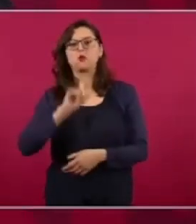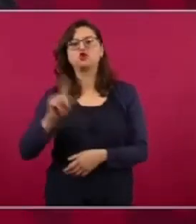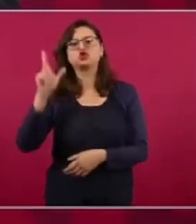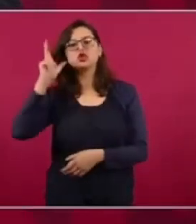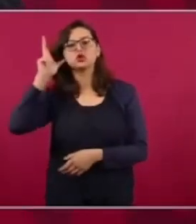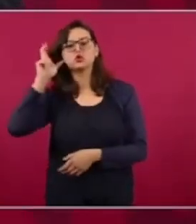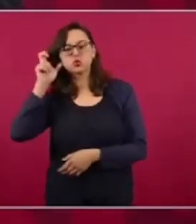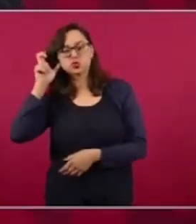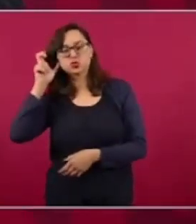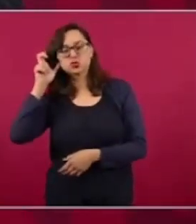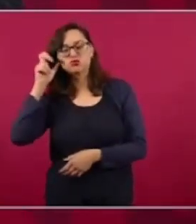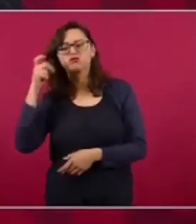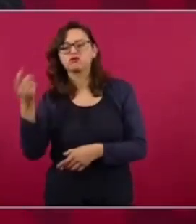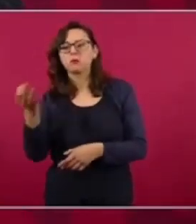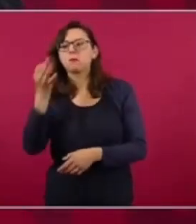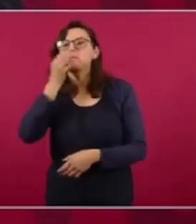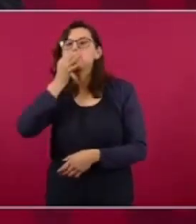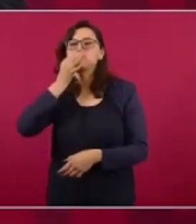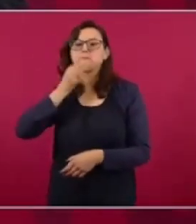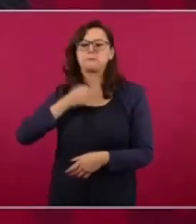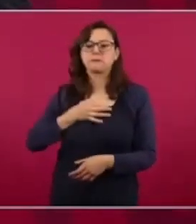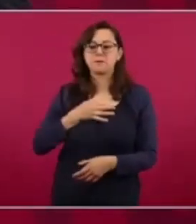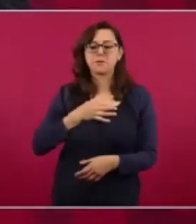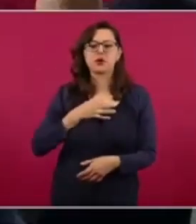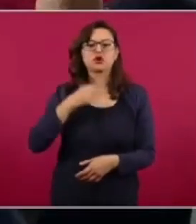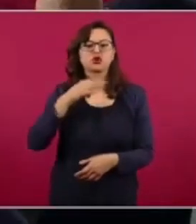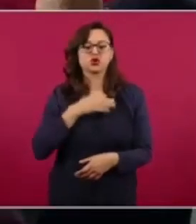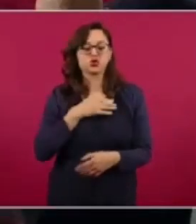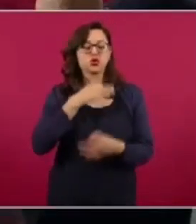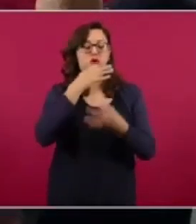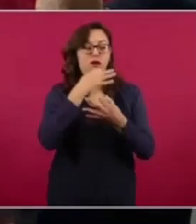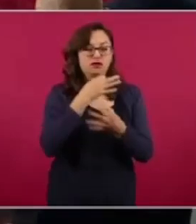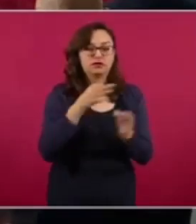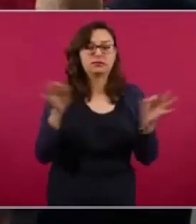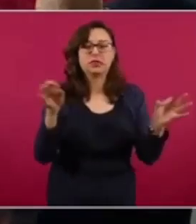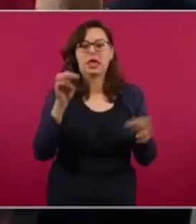atribuí a MBS, pero no,